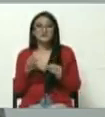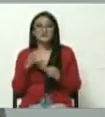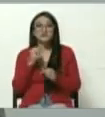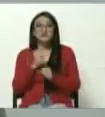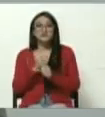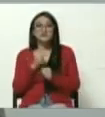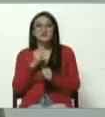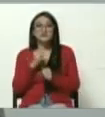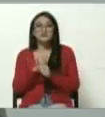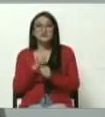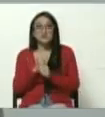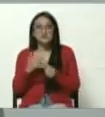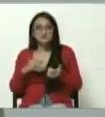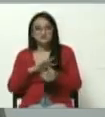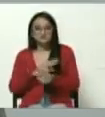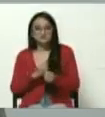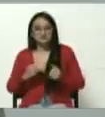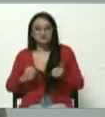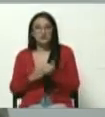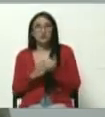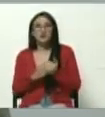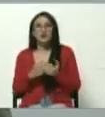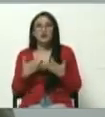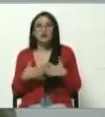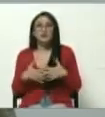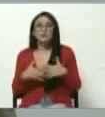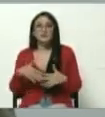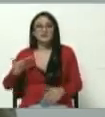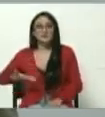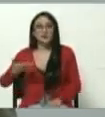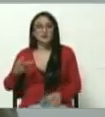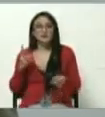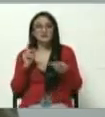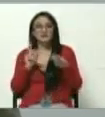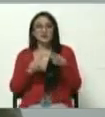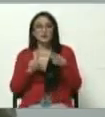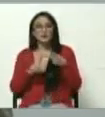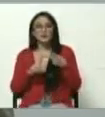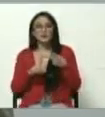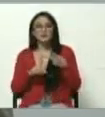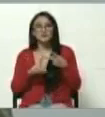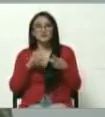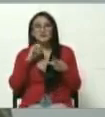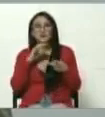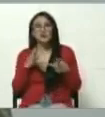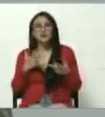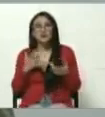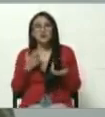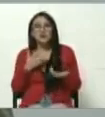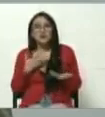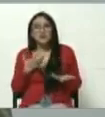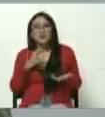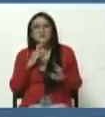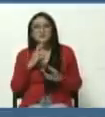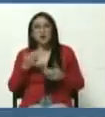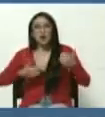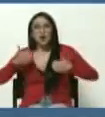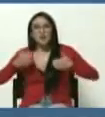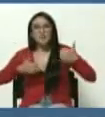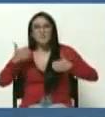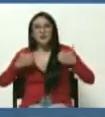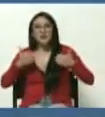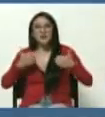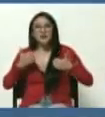trabajar por el refortalecimiento de esta importante empresa. Y en segundo lugar, un histórico, ¿no? ¿Se podría de alguna manera comparar lo